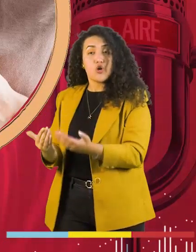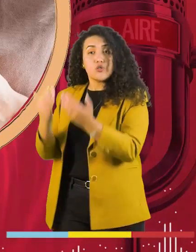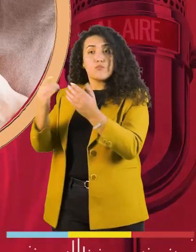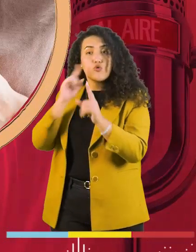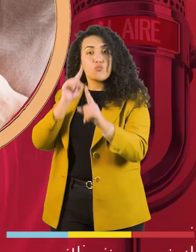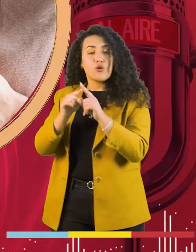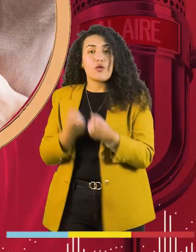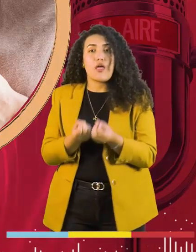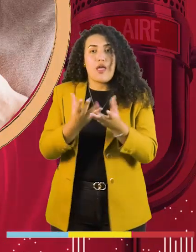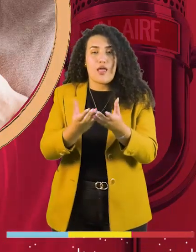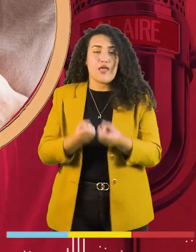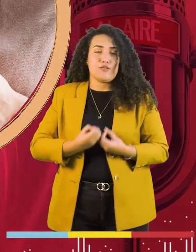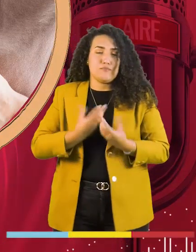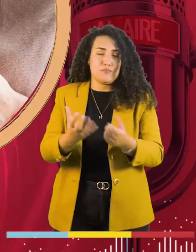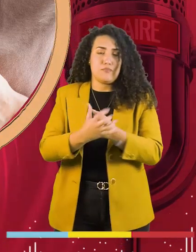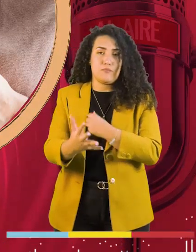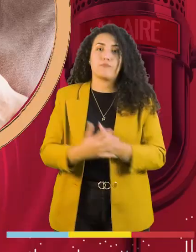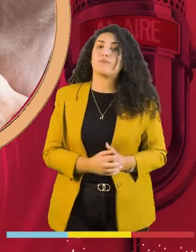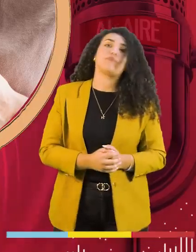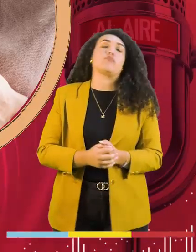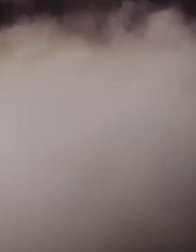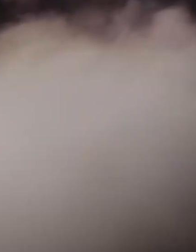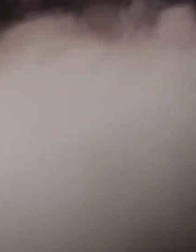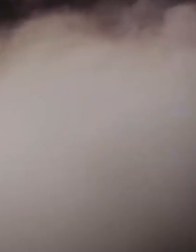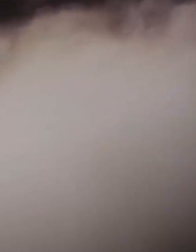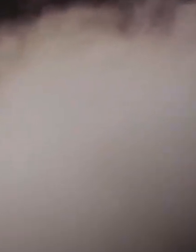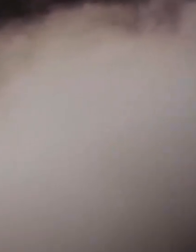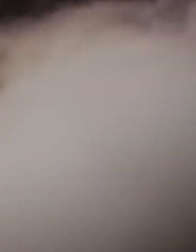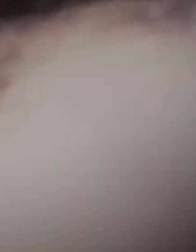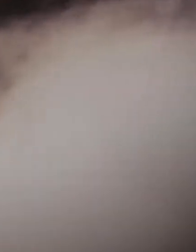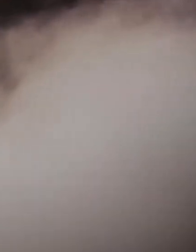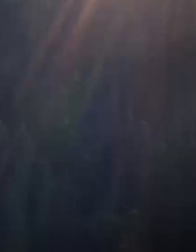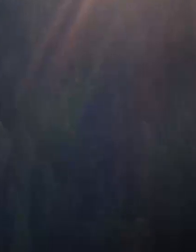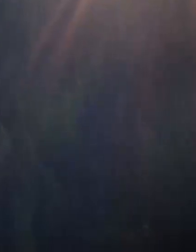ese medio de comunicación para poder expresarse.